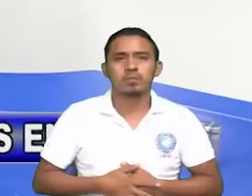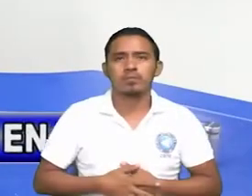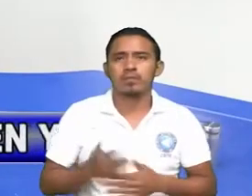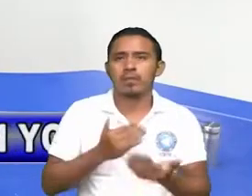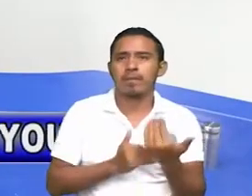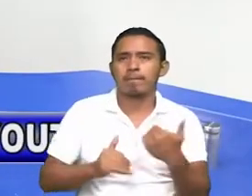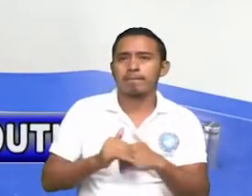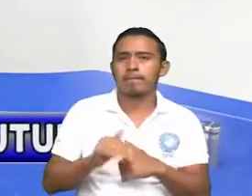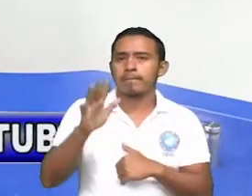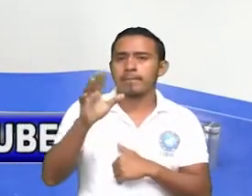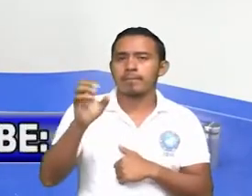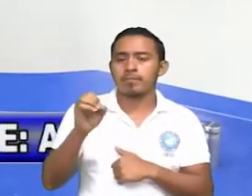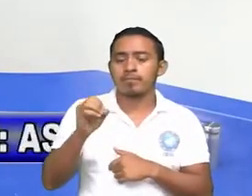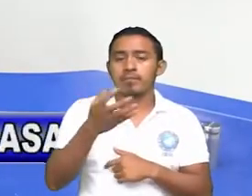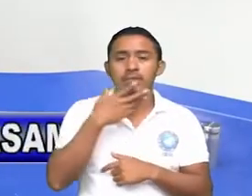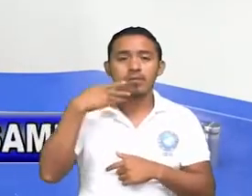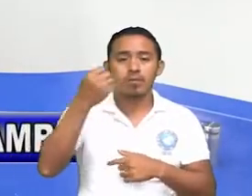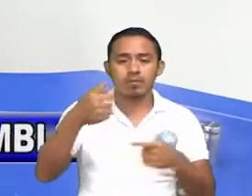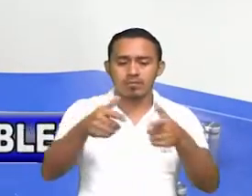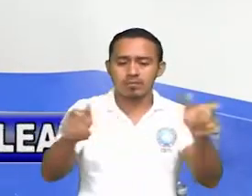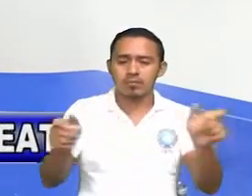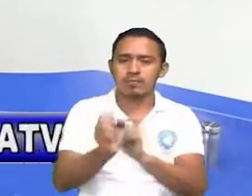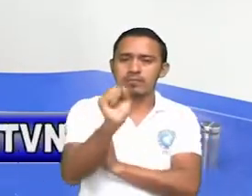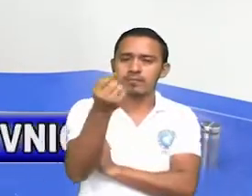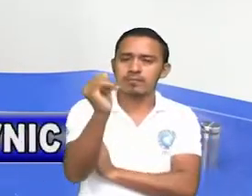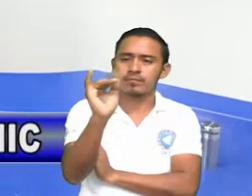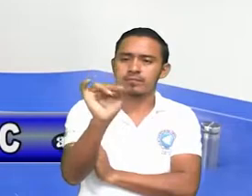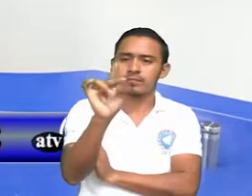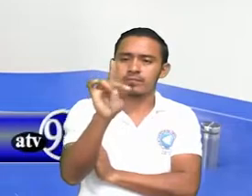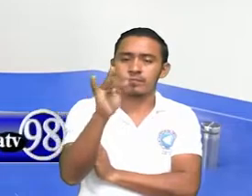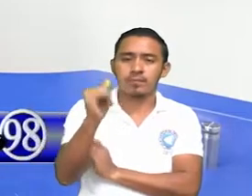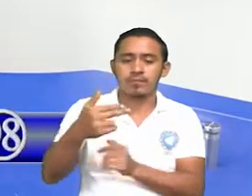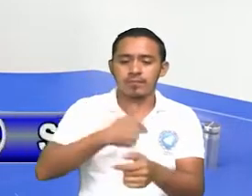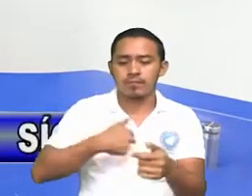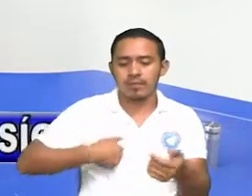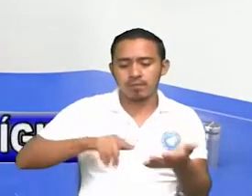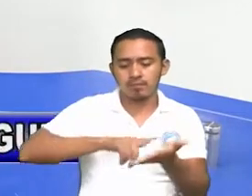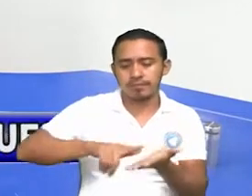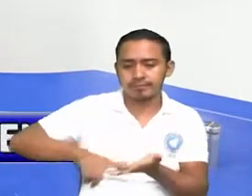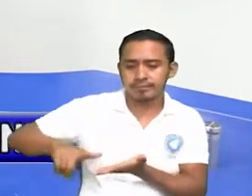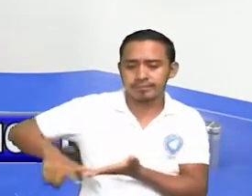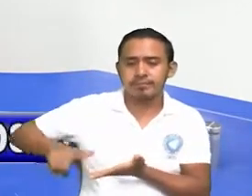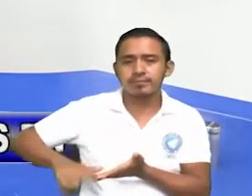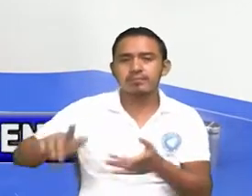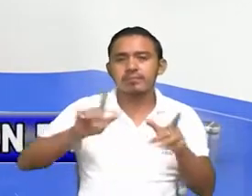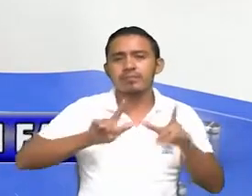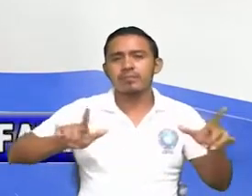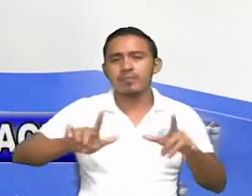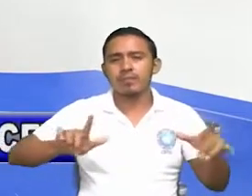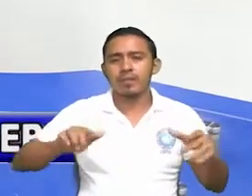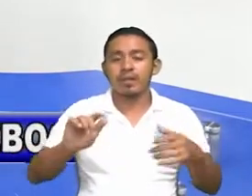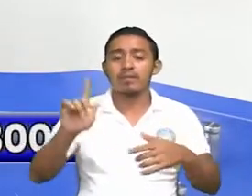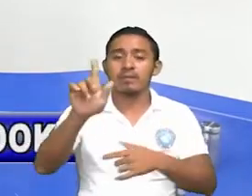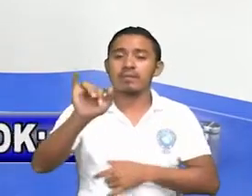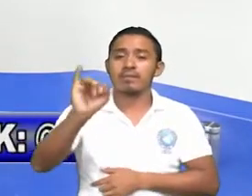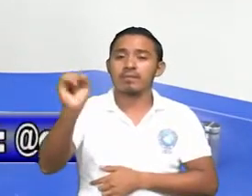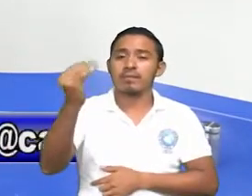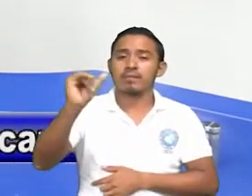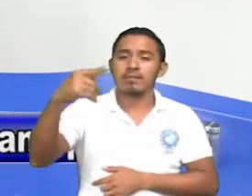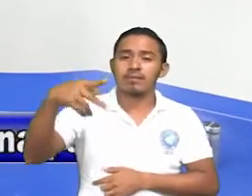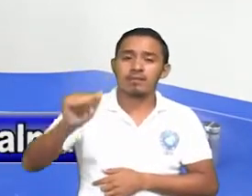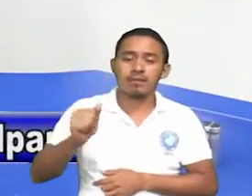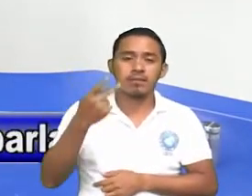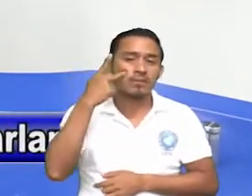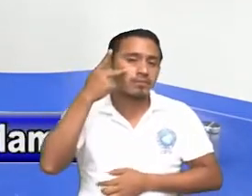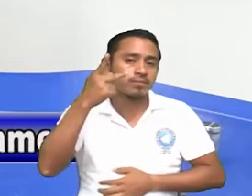Más de 50 jóvenes sindicalistas realizaron una jornada de limpieza en la bella y céntrica laguna de Tizcapa. Los detalles